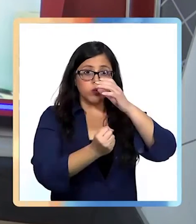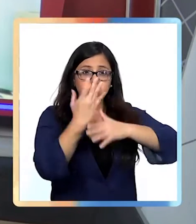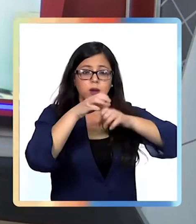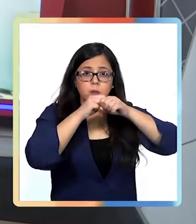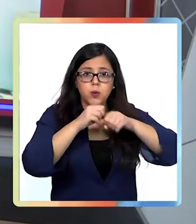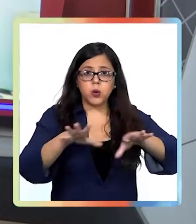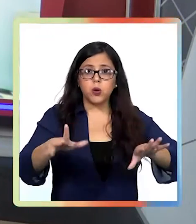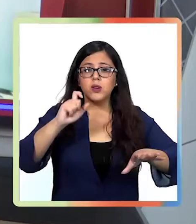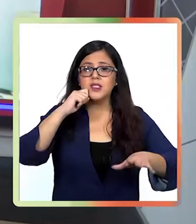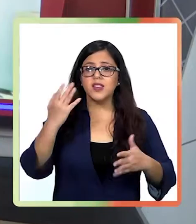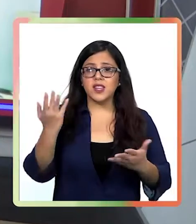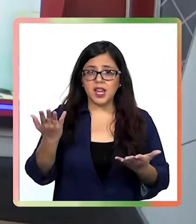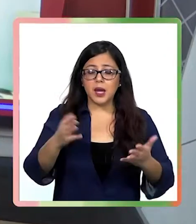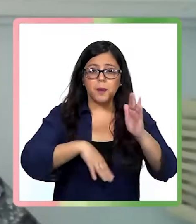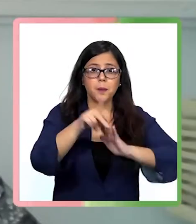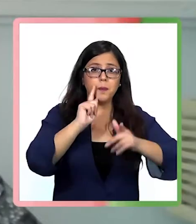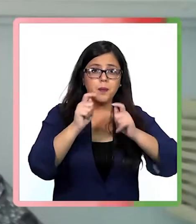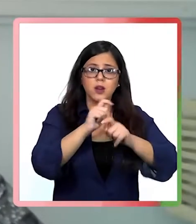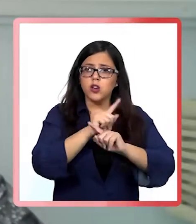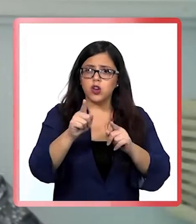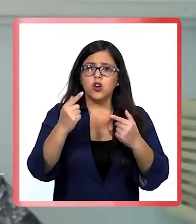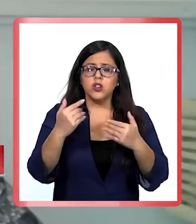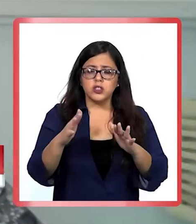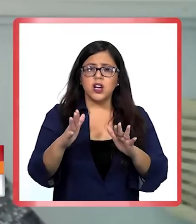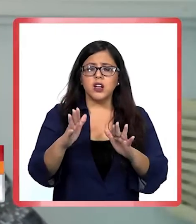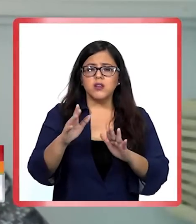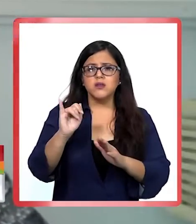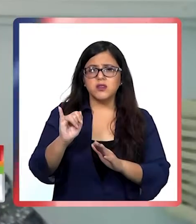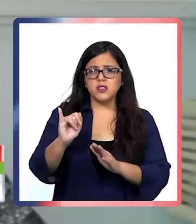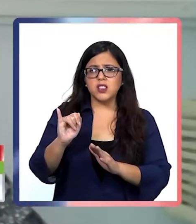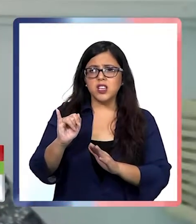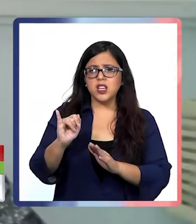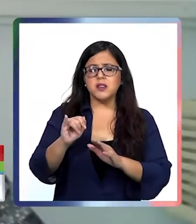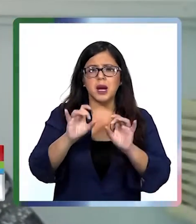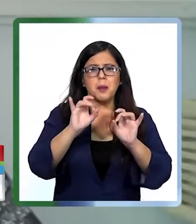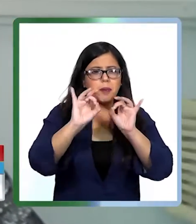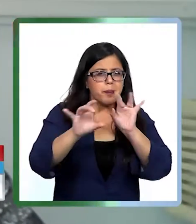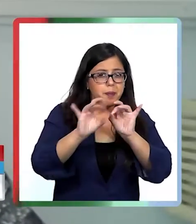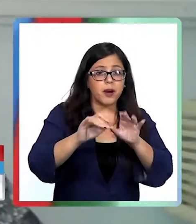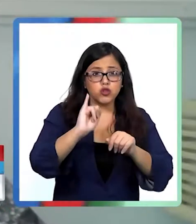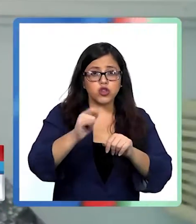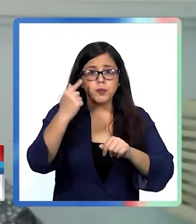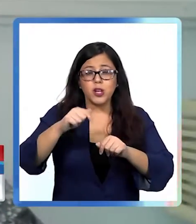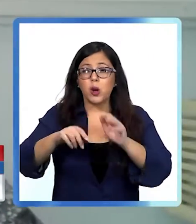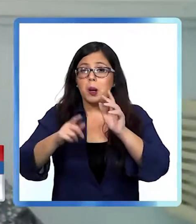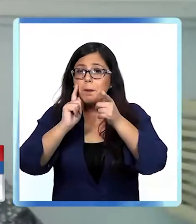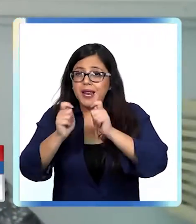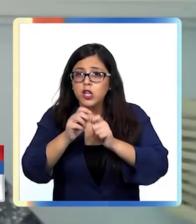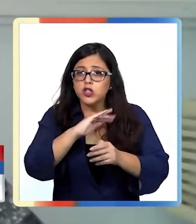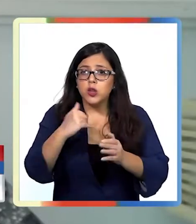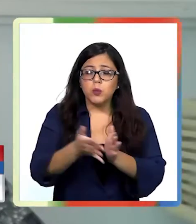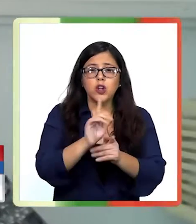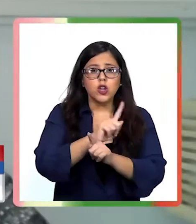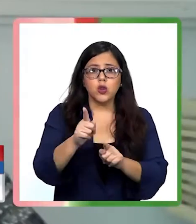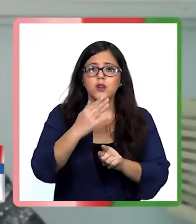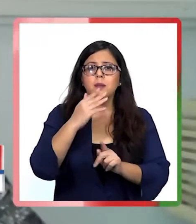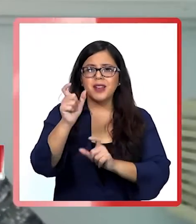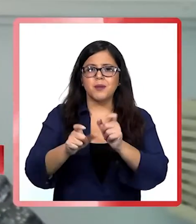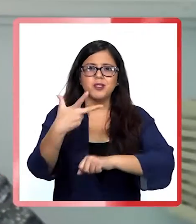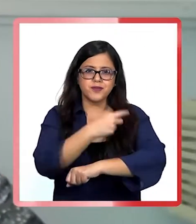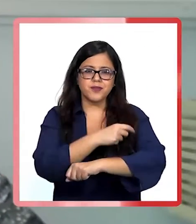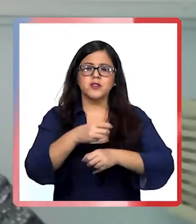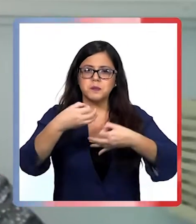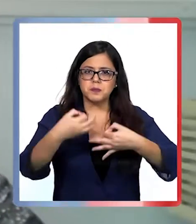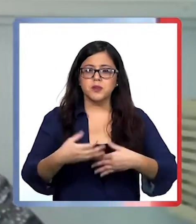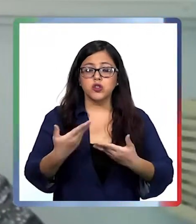las variantes que están circulando no son de mayor riesgo, no han demostrado ser mayor riesgo, sí mayor transmisibilidad, pero no mayor riesgo,